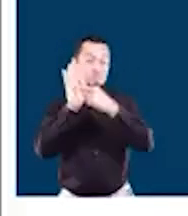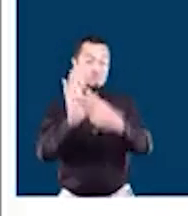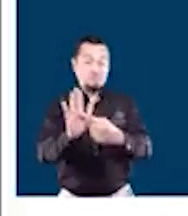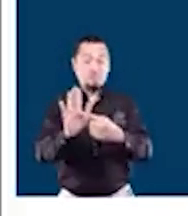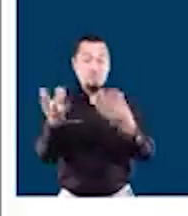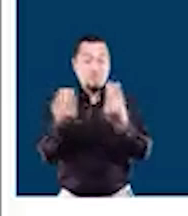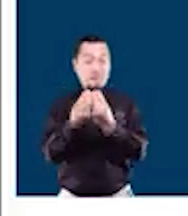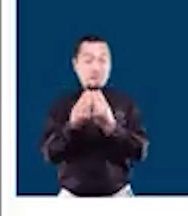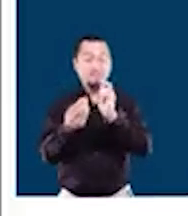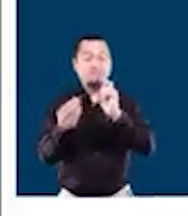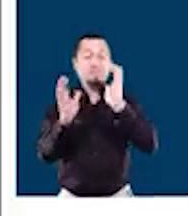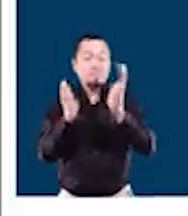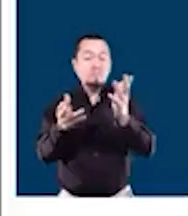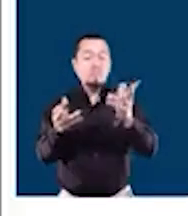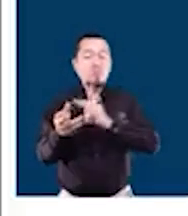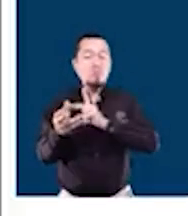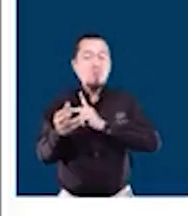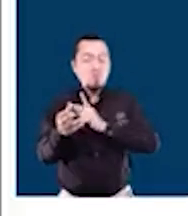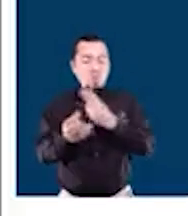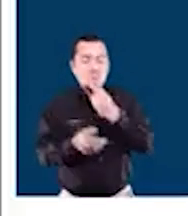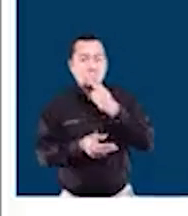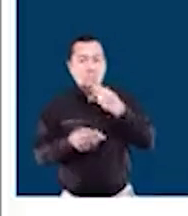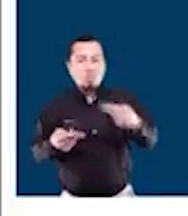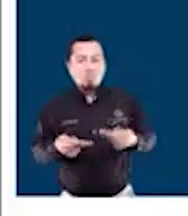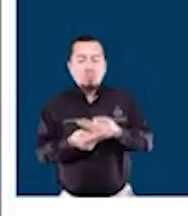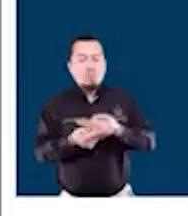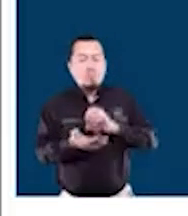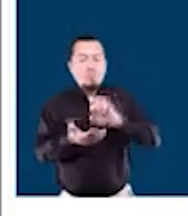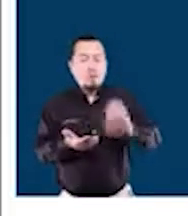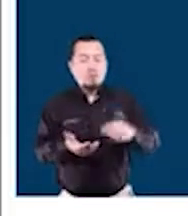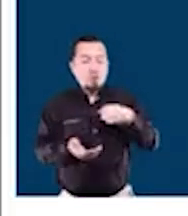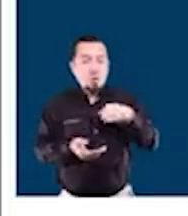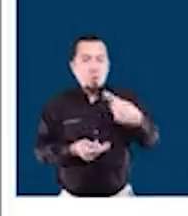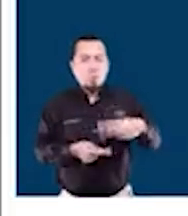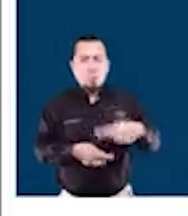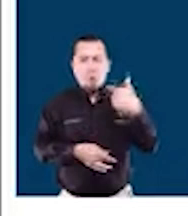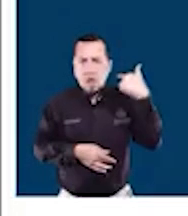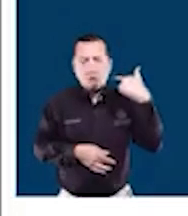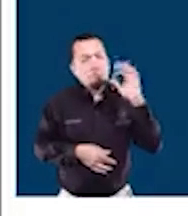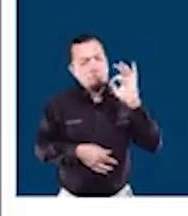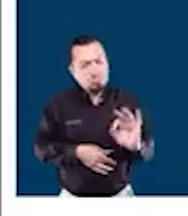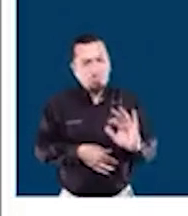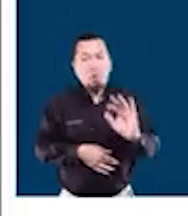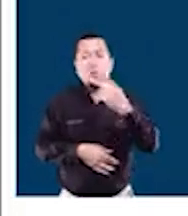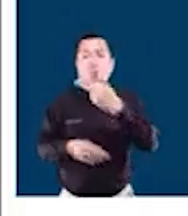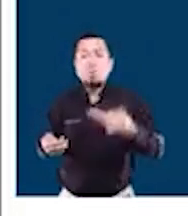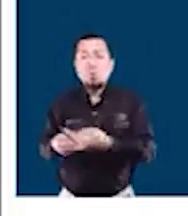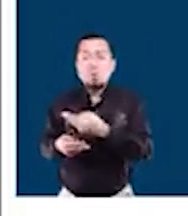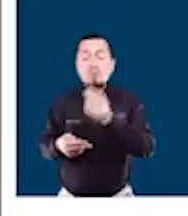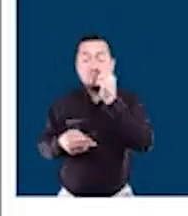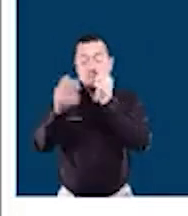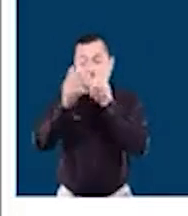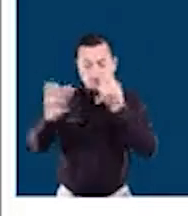al menos 5 nacidos después del 2006. Los equipos también tendrán la oportunidad de reforzarse con dos futbolistas que cuenten con